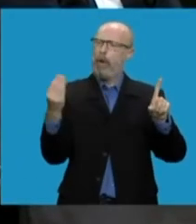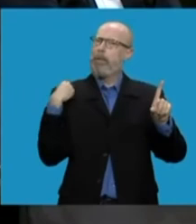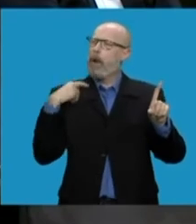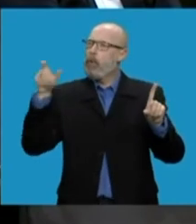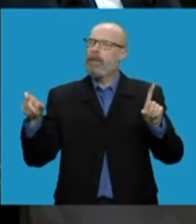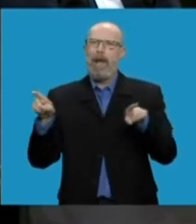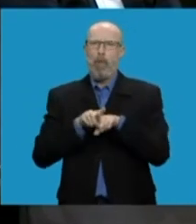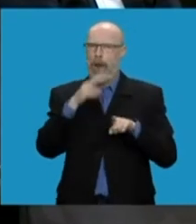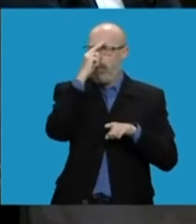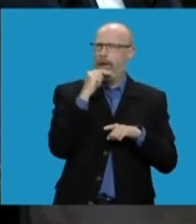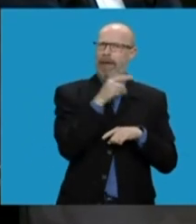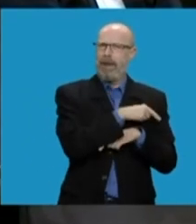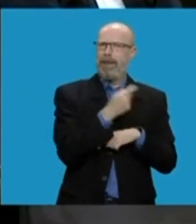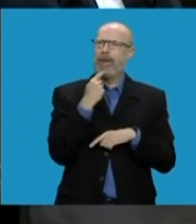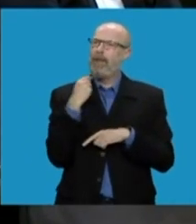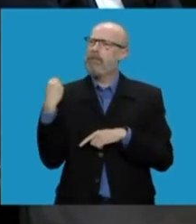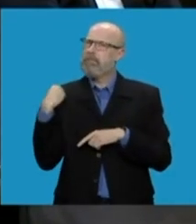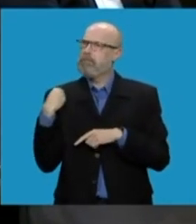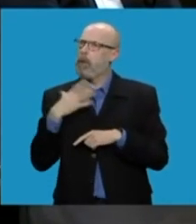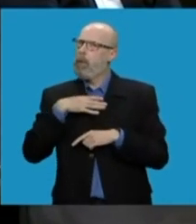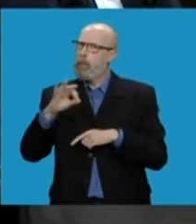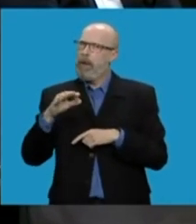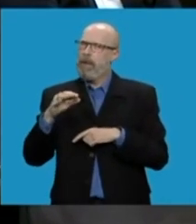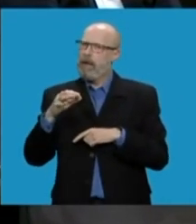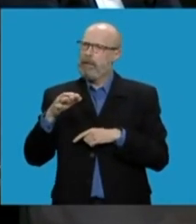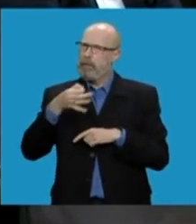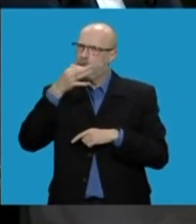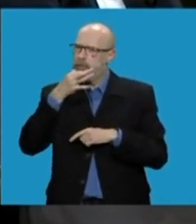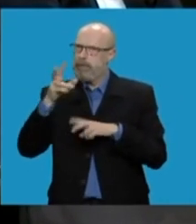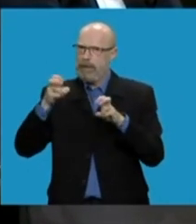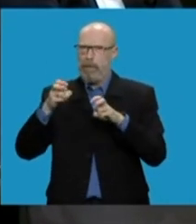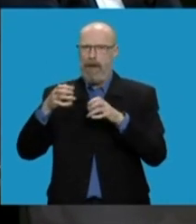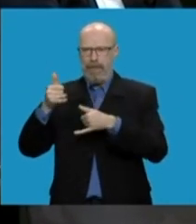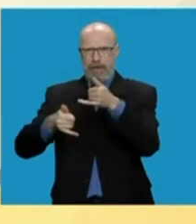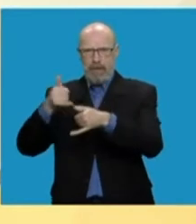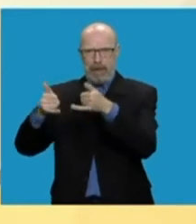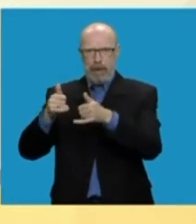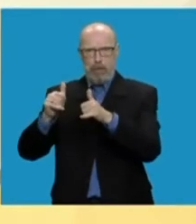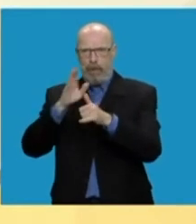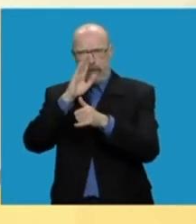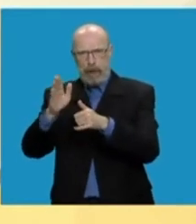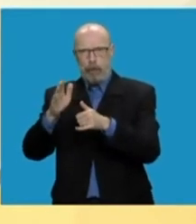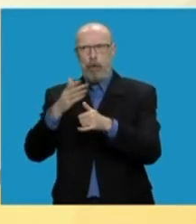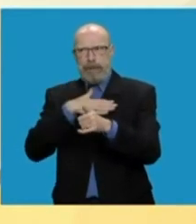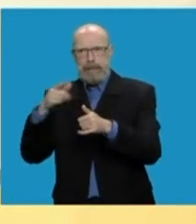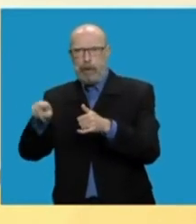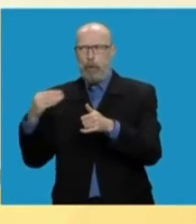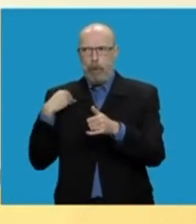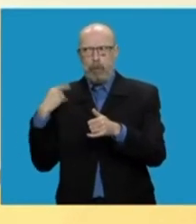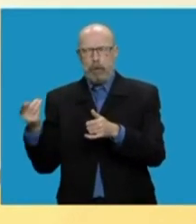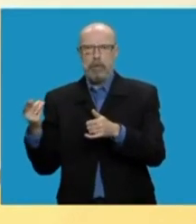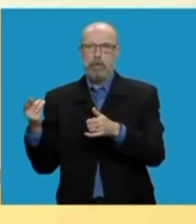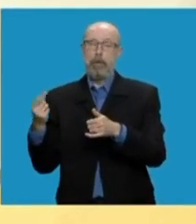¿Te atreves, Ángela, a comentar todas las vueltas que vamos a empezar a dar en directo? Yo ya no